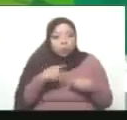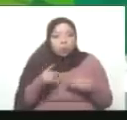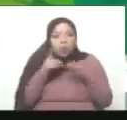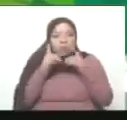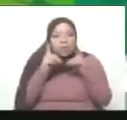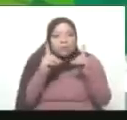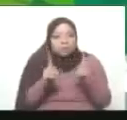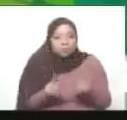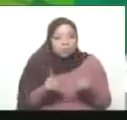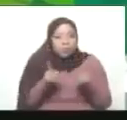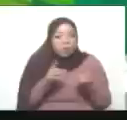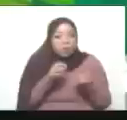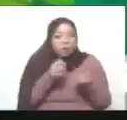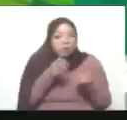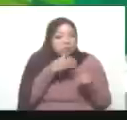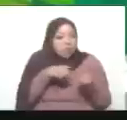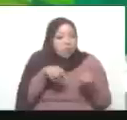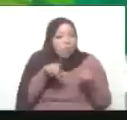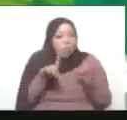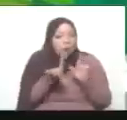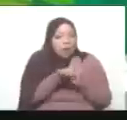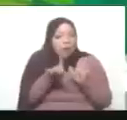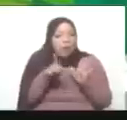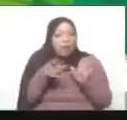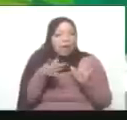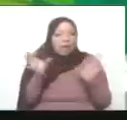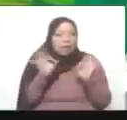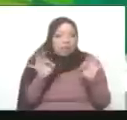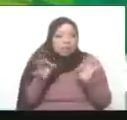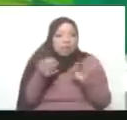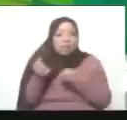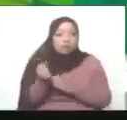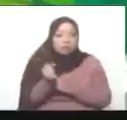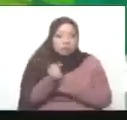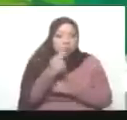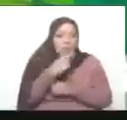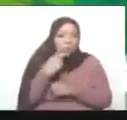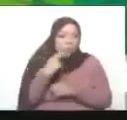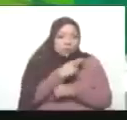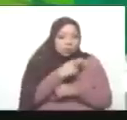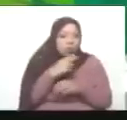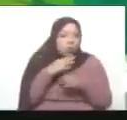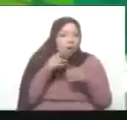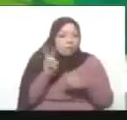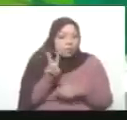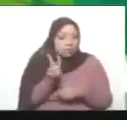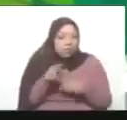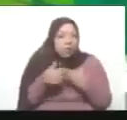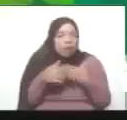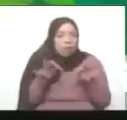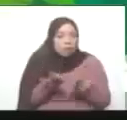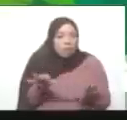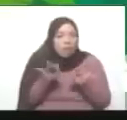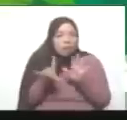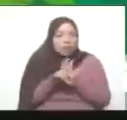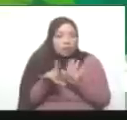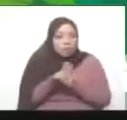decisión abrupta ilegal irrita nula inmoral